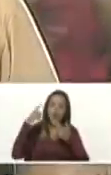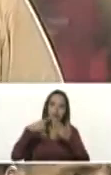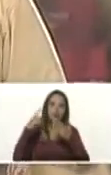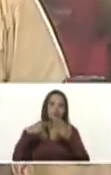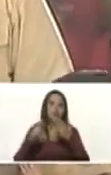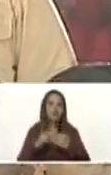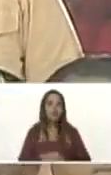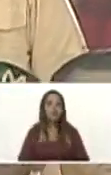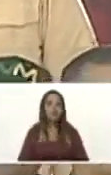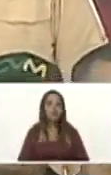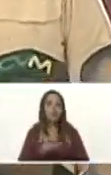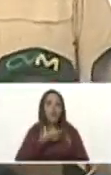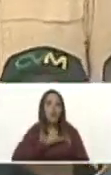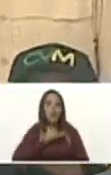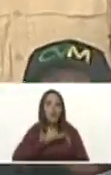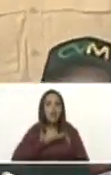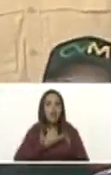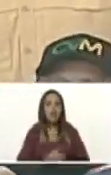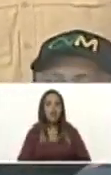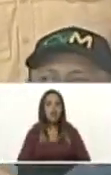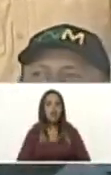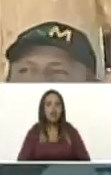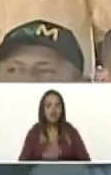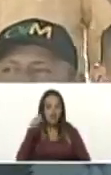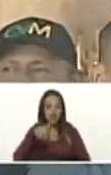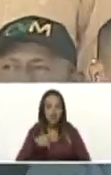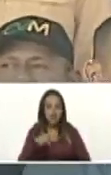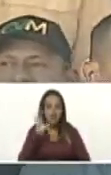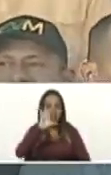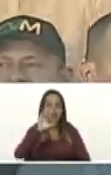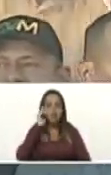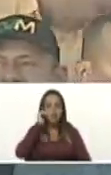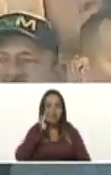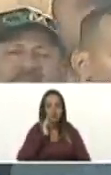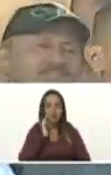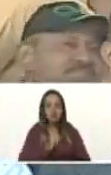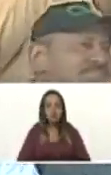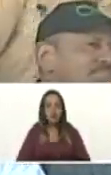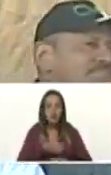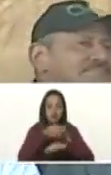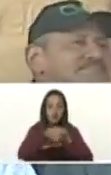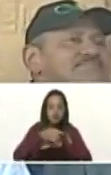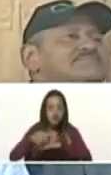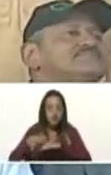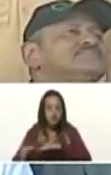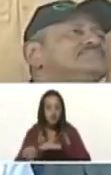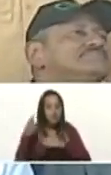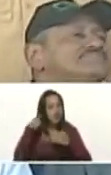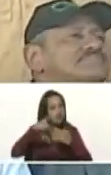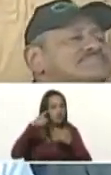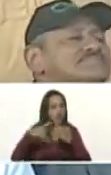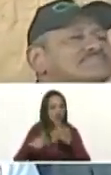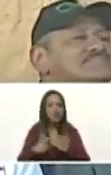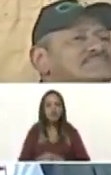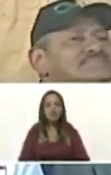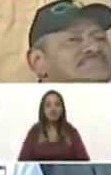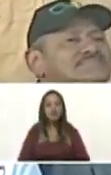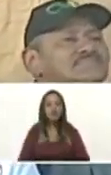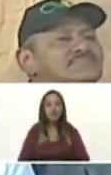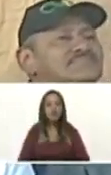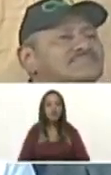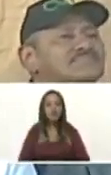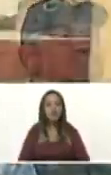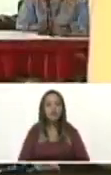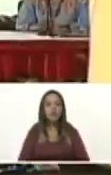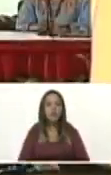y Alberto Hurtado, de acá del estado Bolívar, de los municipios Caroní, Jerez, Piar, Cifontes y